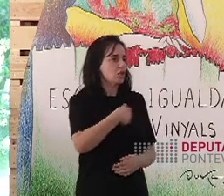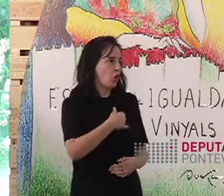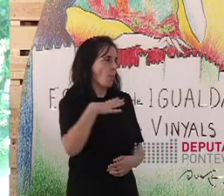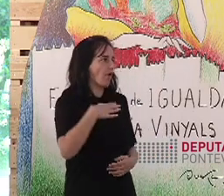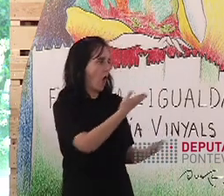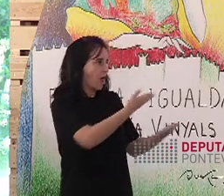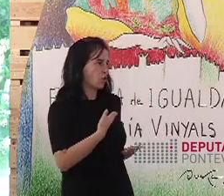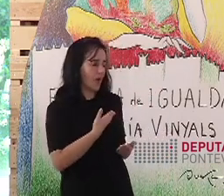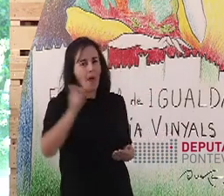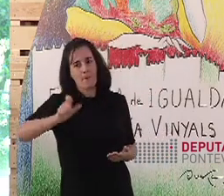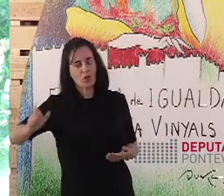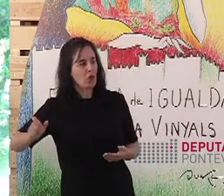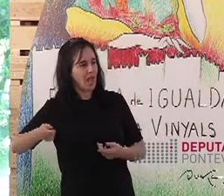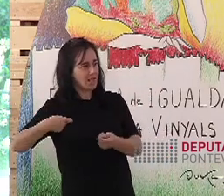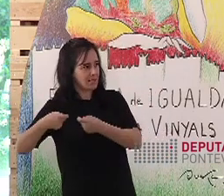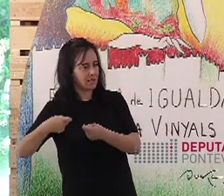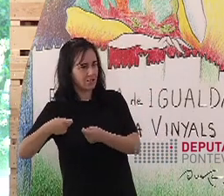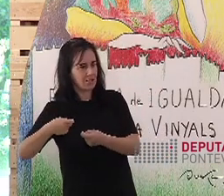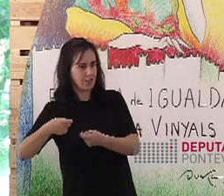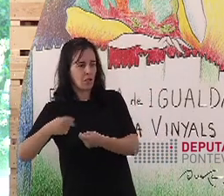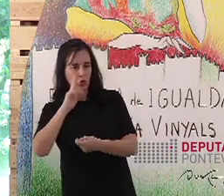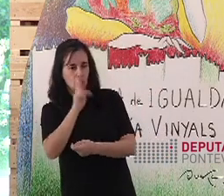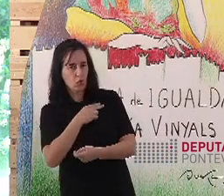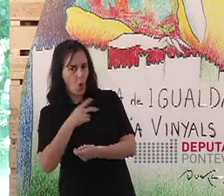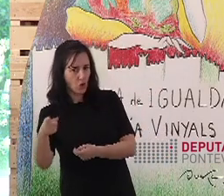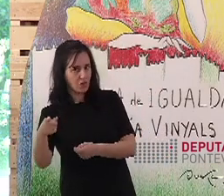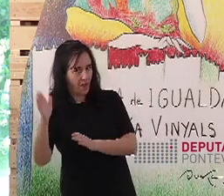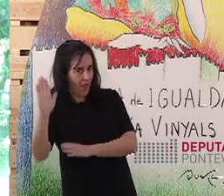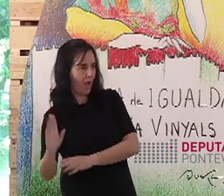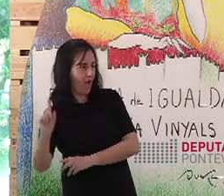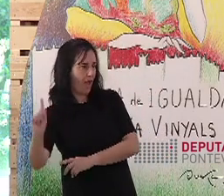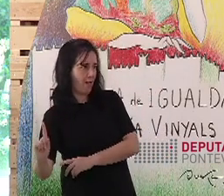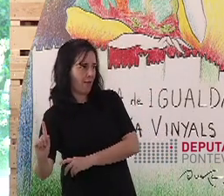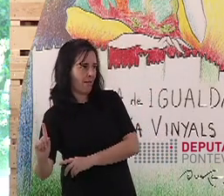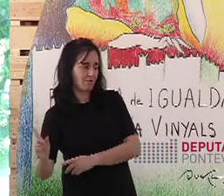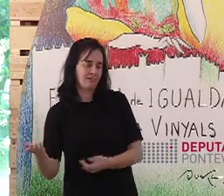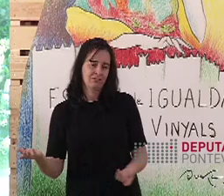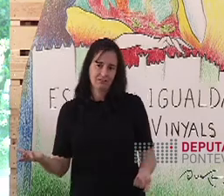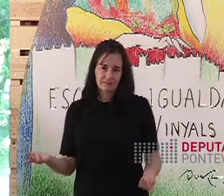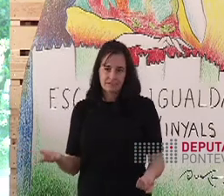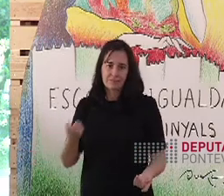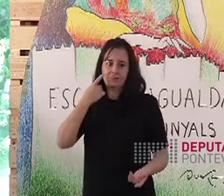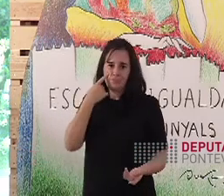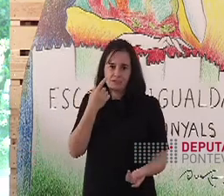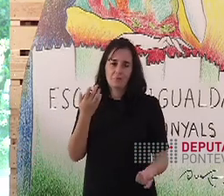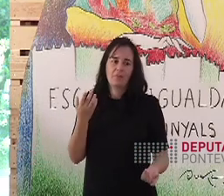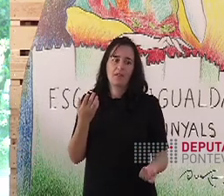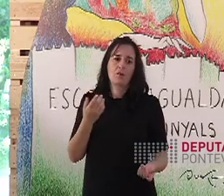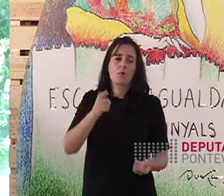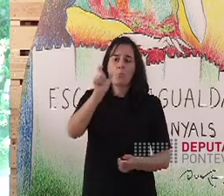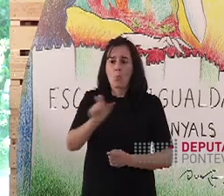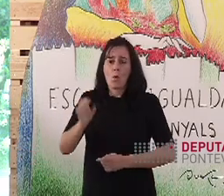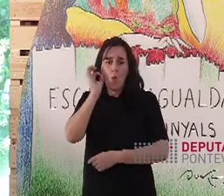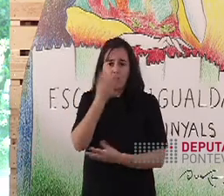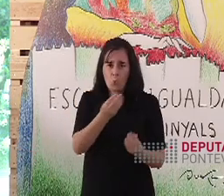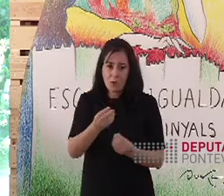non? Cando veñen moitas veces ou hai un determinado perfil de mulleres que están, precisamente, que veñen de países